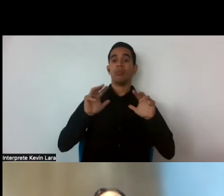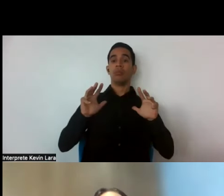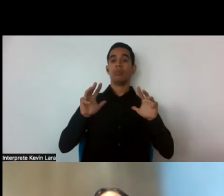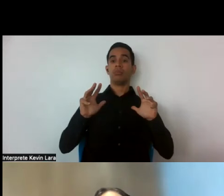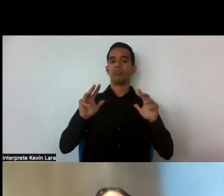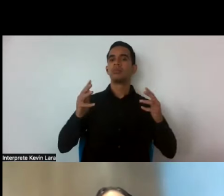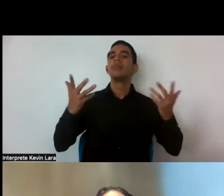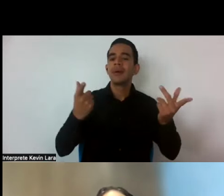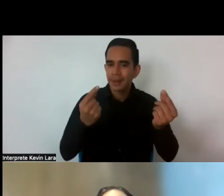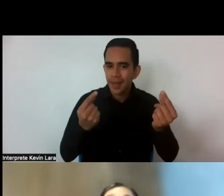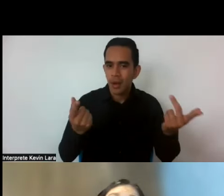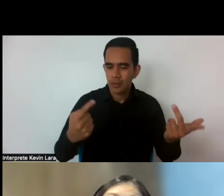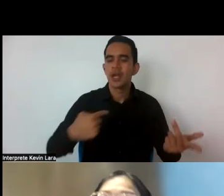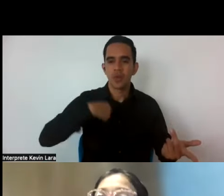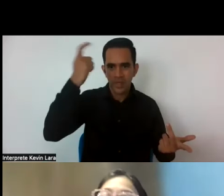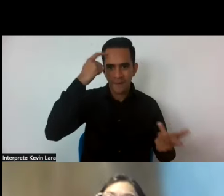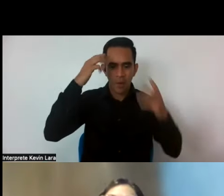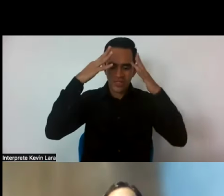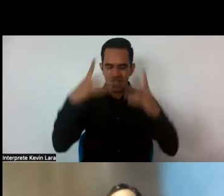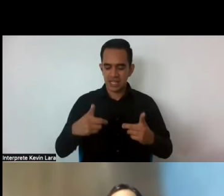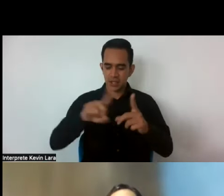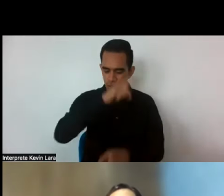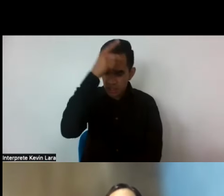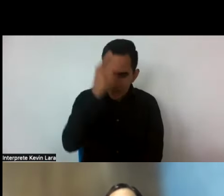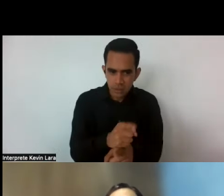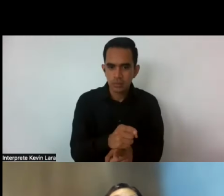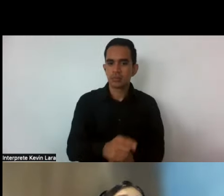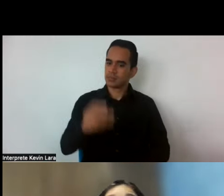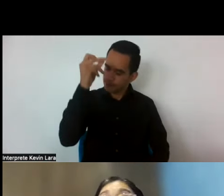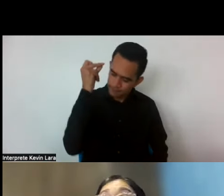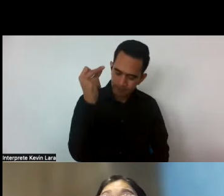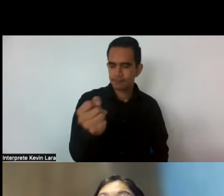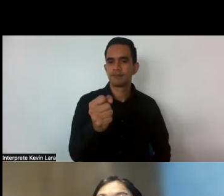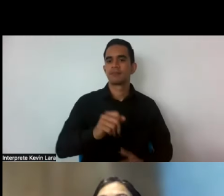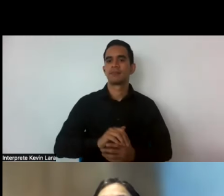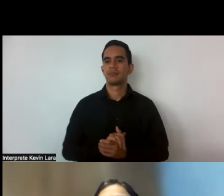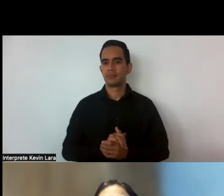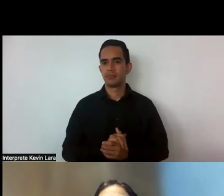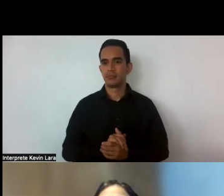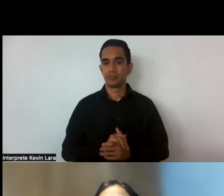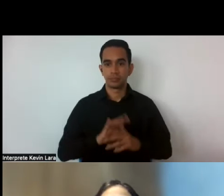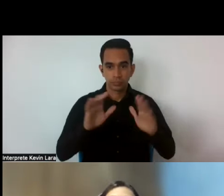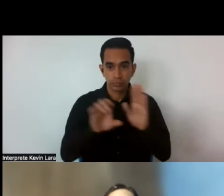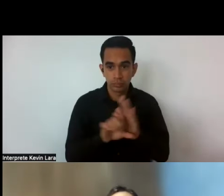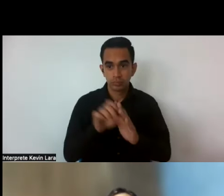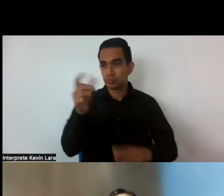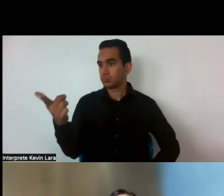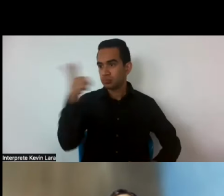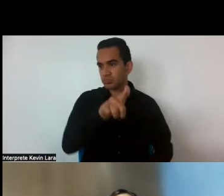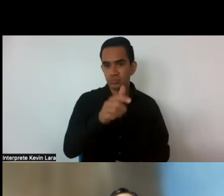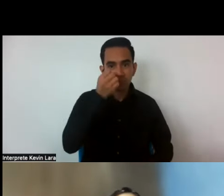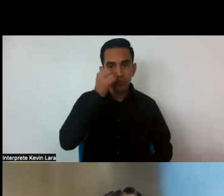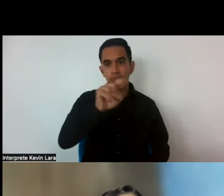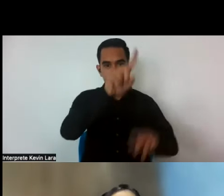decisiones de forma correcta, actuar de manera asertiva. Cuando estoy muy enojado con alguien, ¿qué es lo primero que